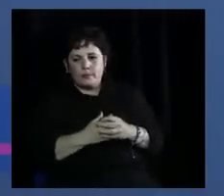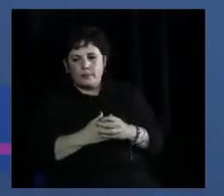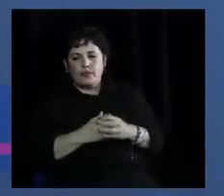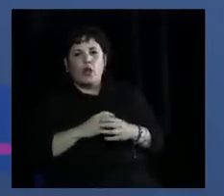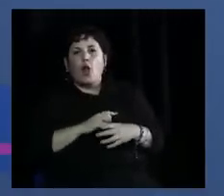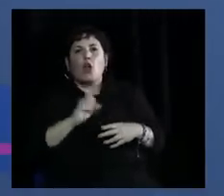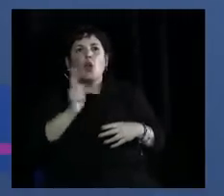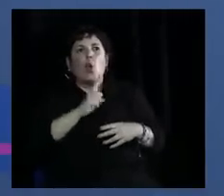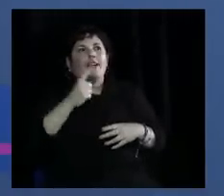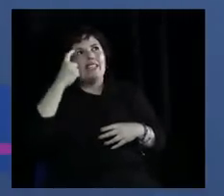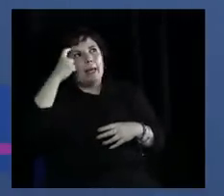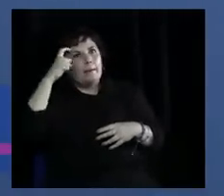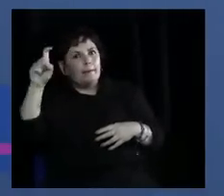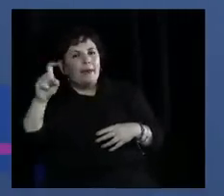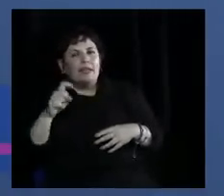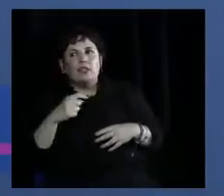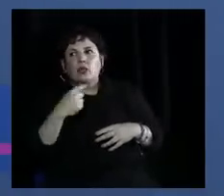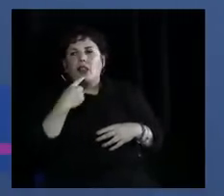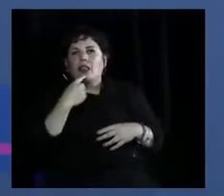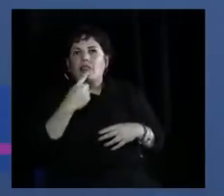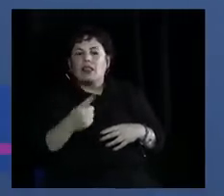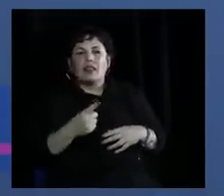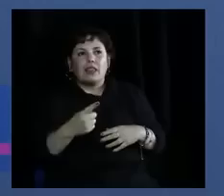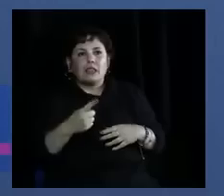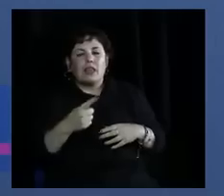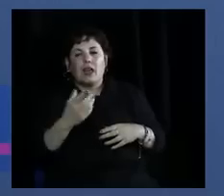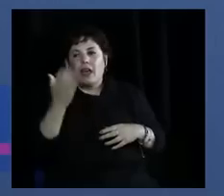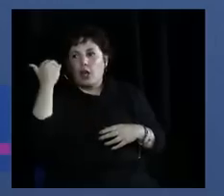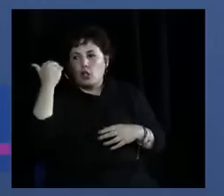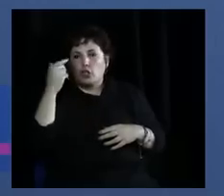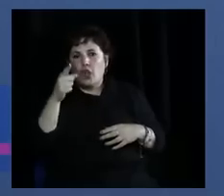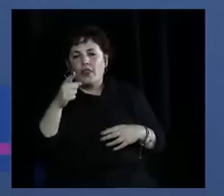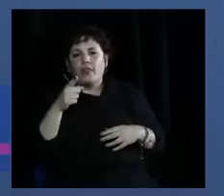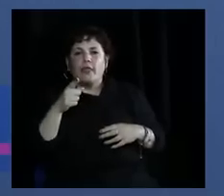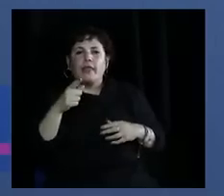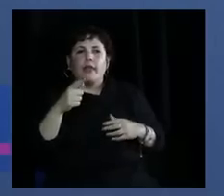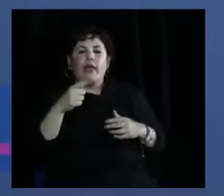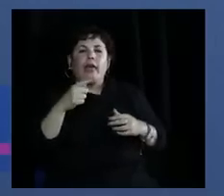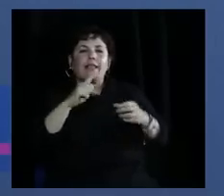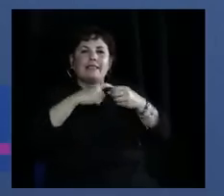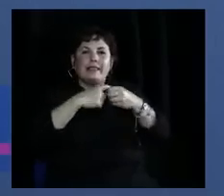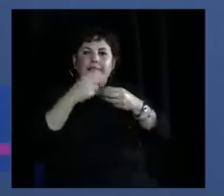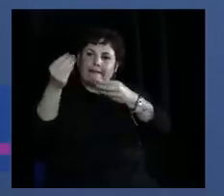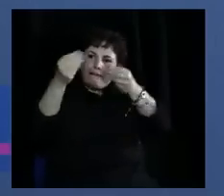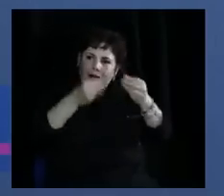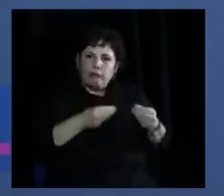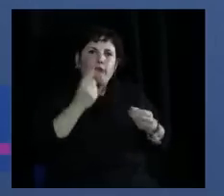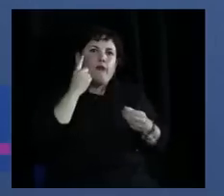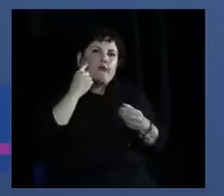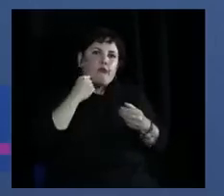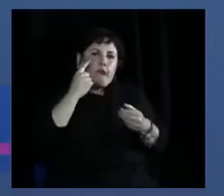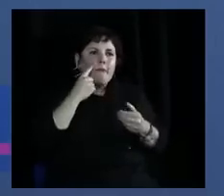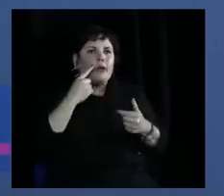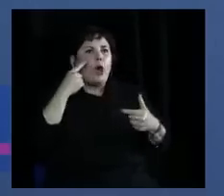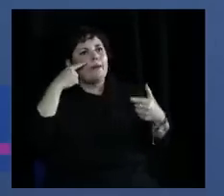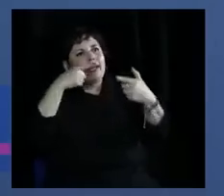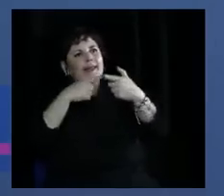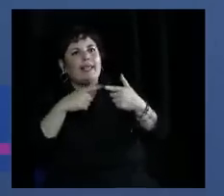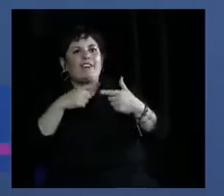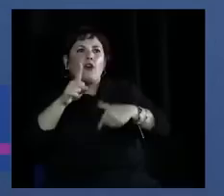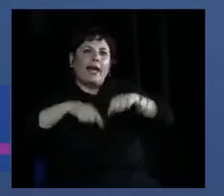un invento, en el sentido que el otro día nos remiten al sindicato los indicadores o las metas de